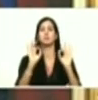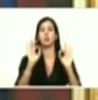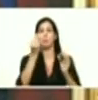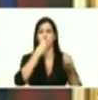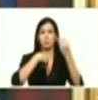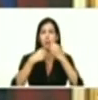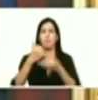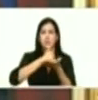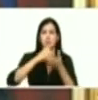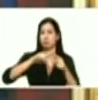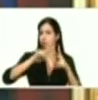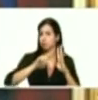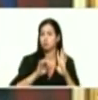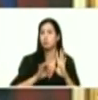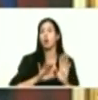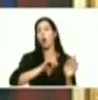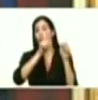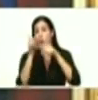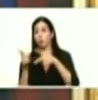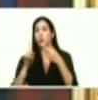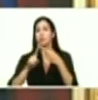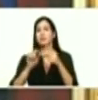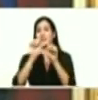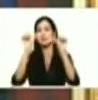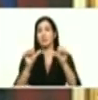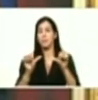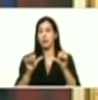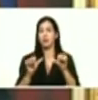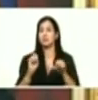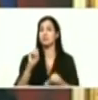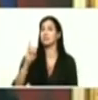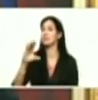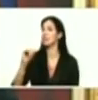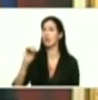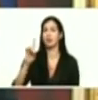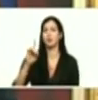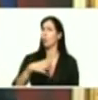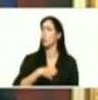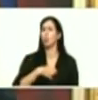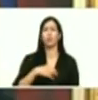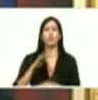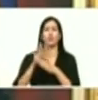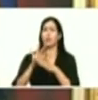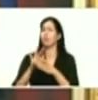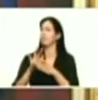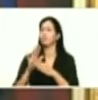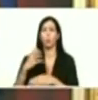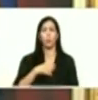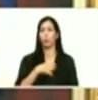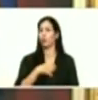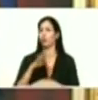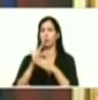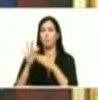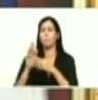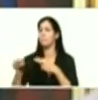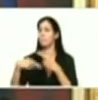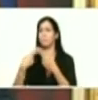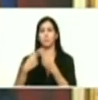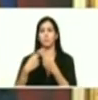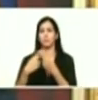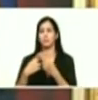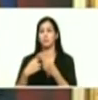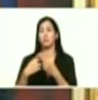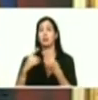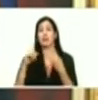el sistema CICAT no pudo seguir funcionando y el sistema